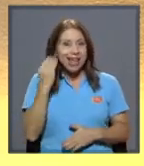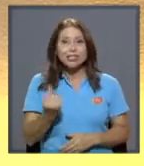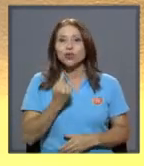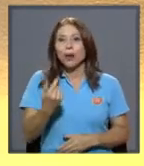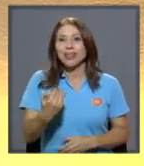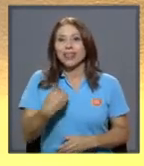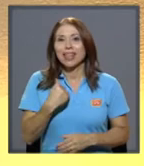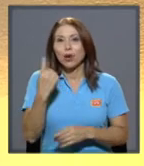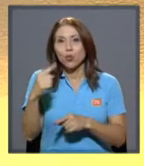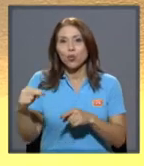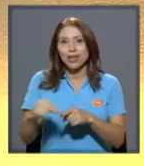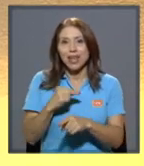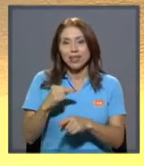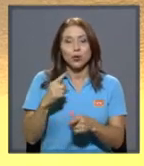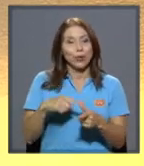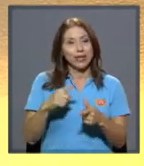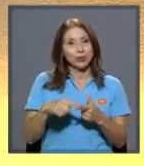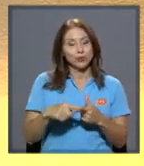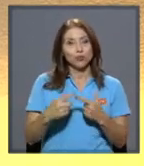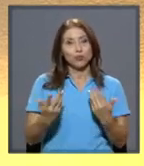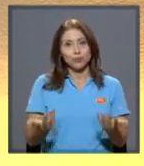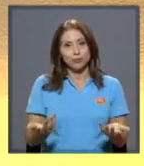que somos...